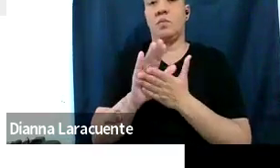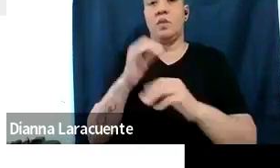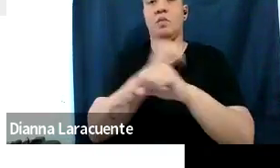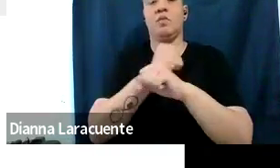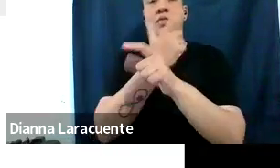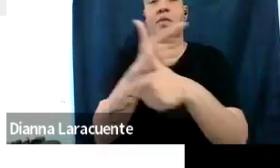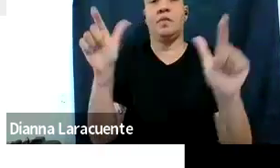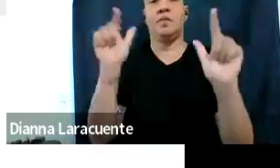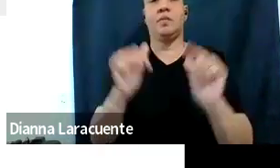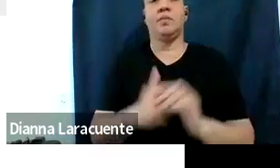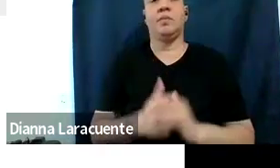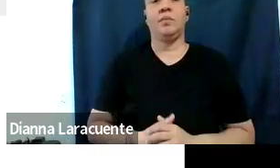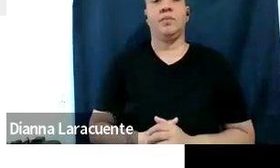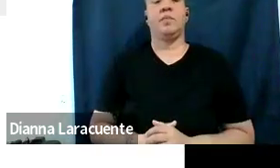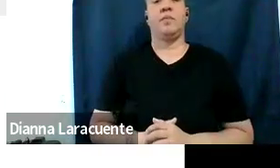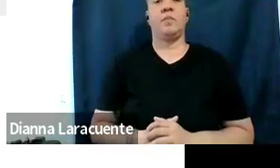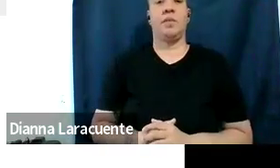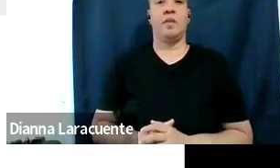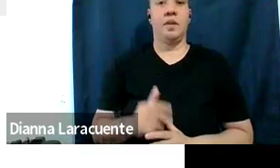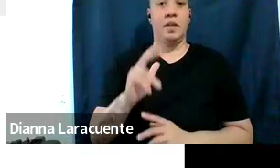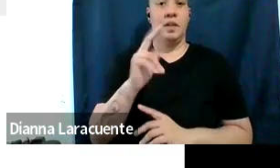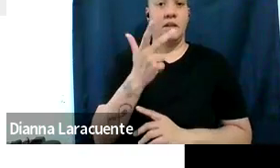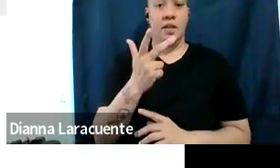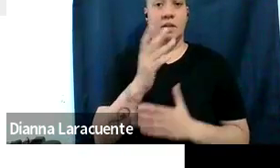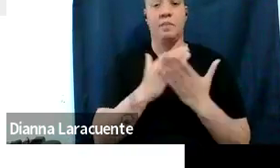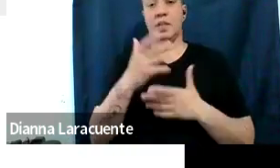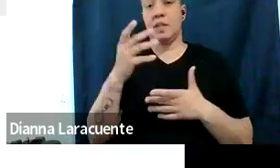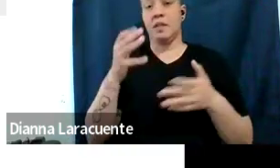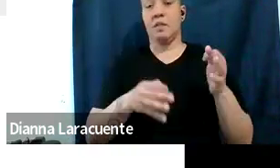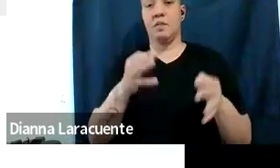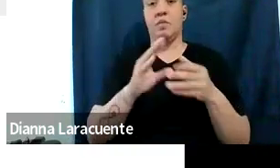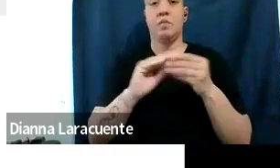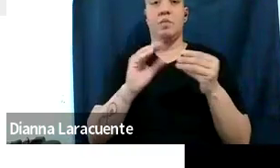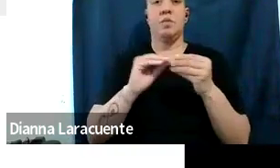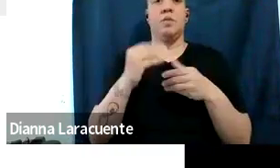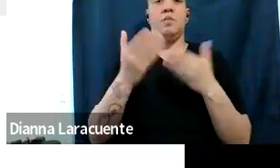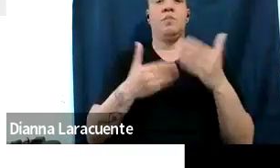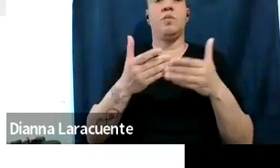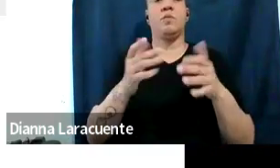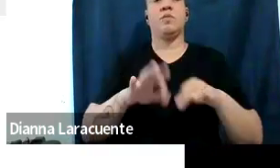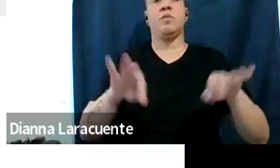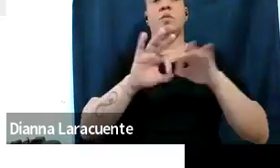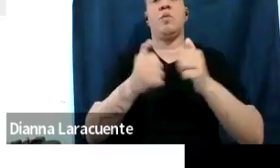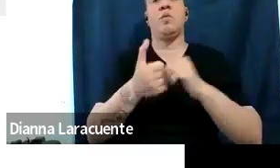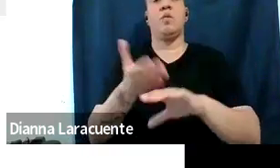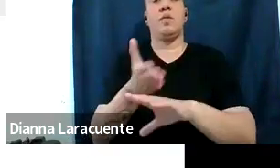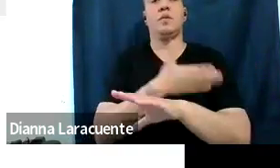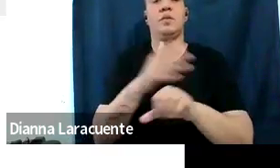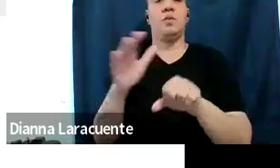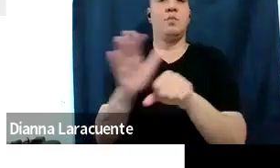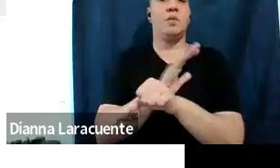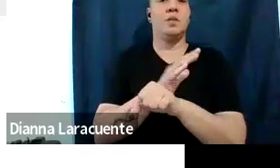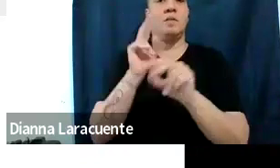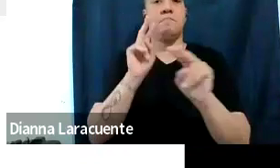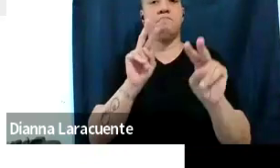libertaria. Y en la tercera sesión del juicio comenta que el gran proceso se inició como los anteriores, lleno de